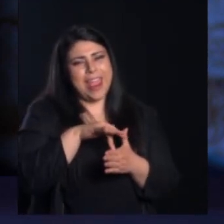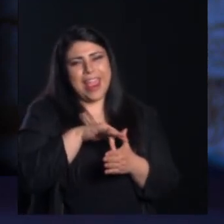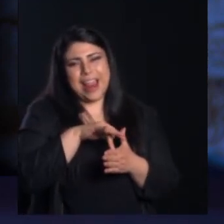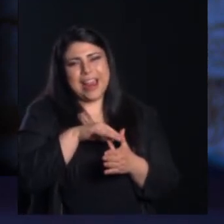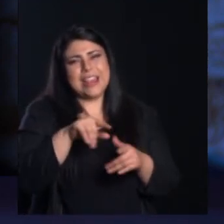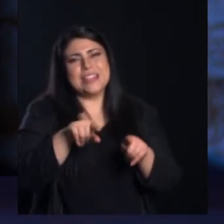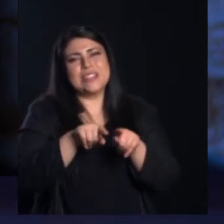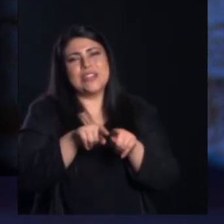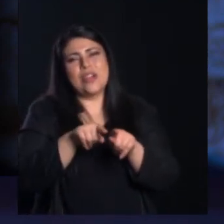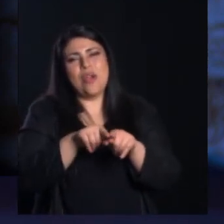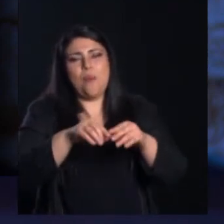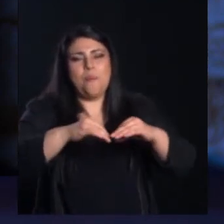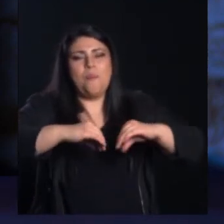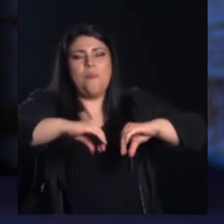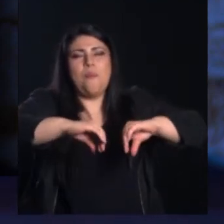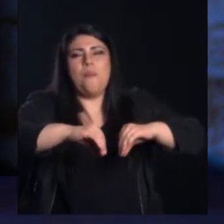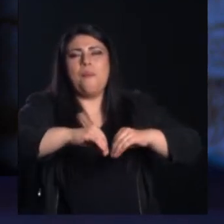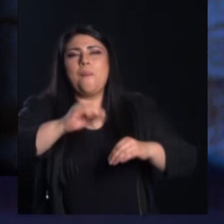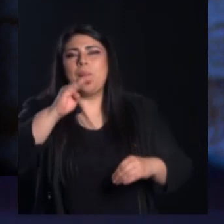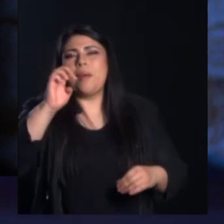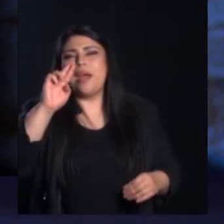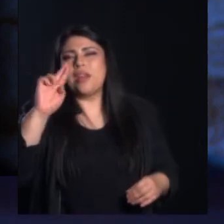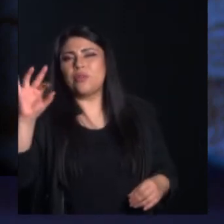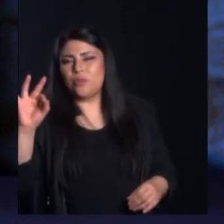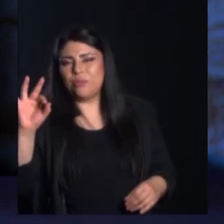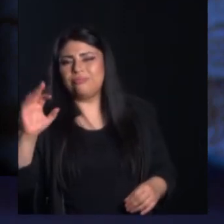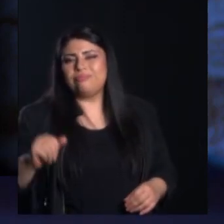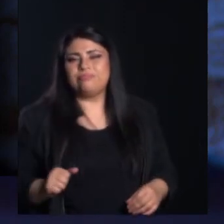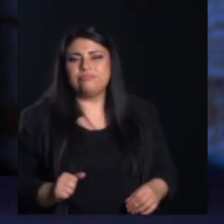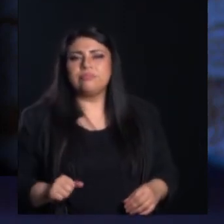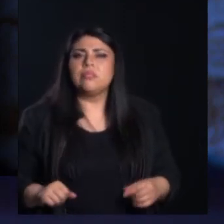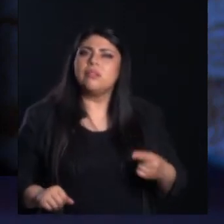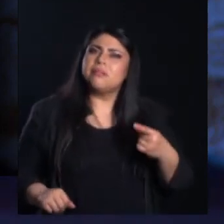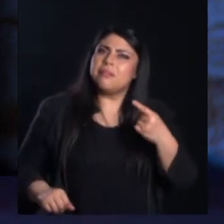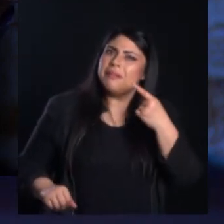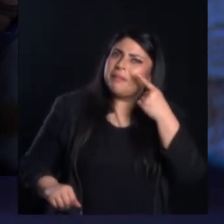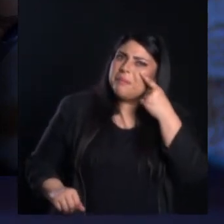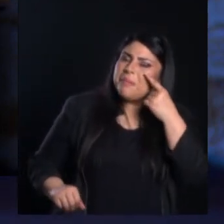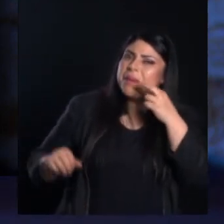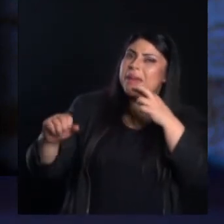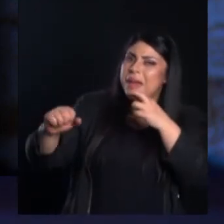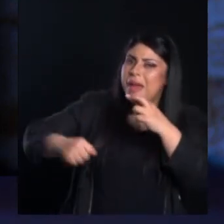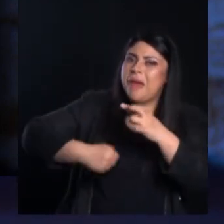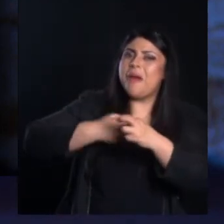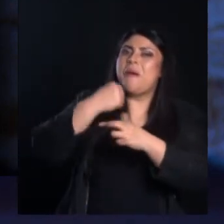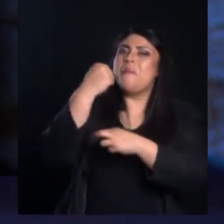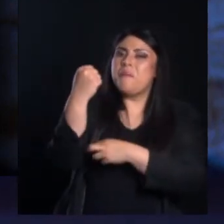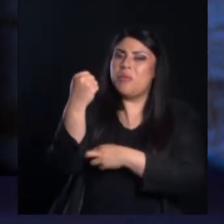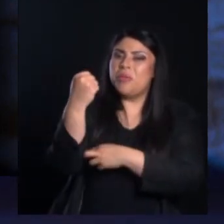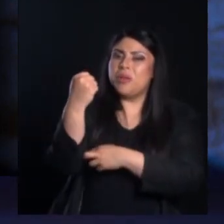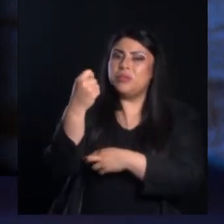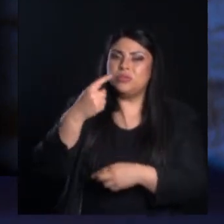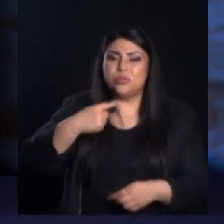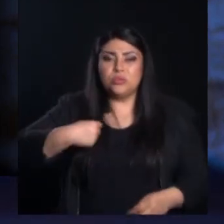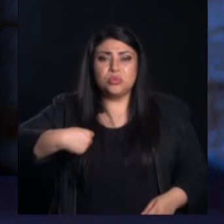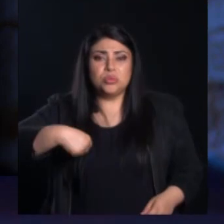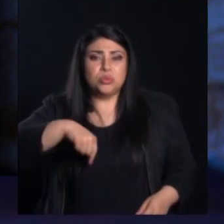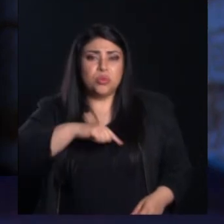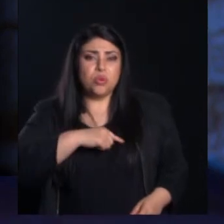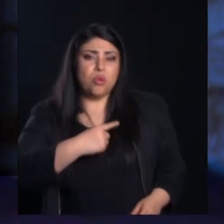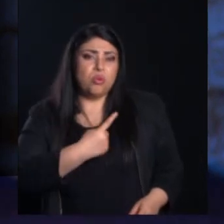barro para mí estoy muy poderoso porque si logramos entender que simplemente somos vasijas de barro